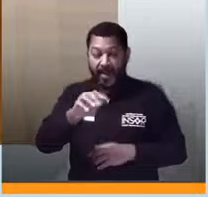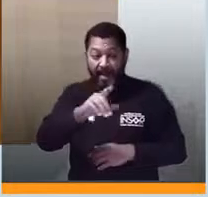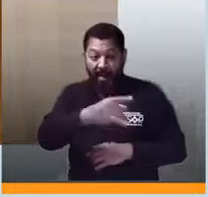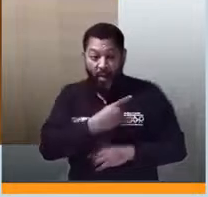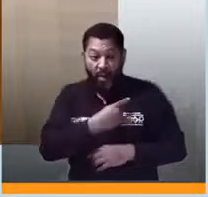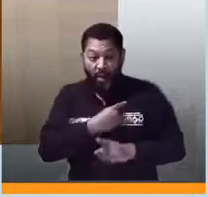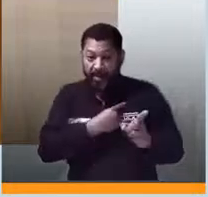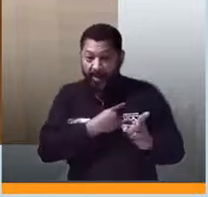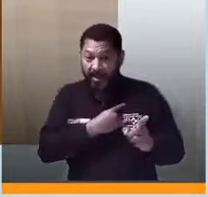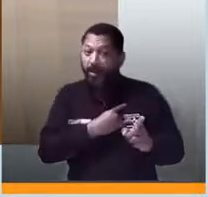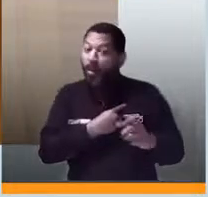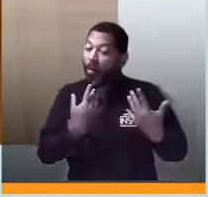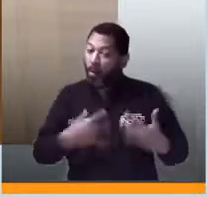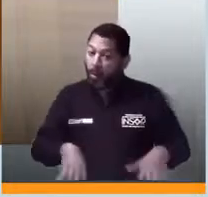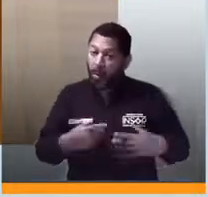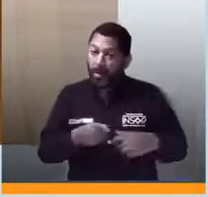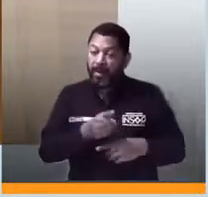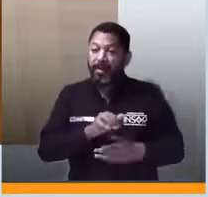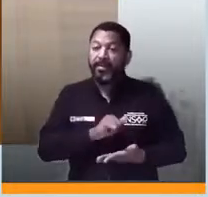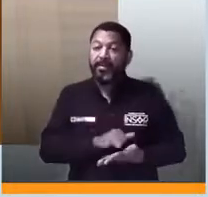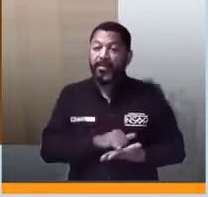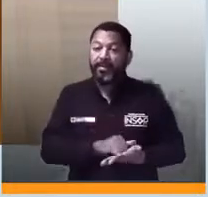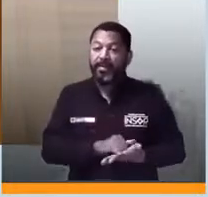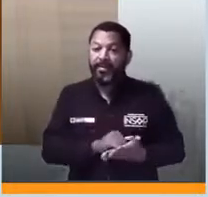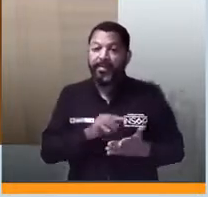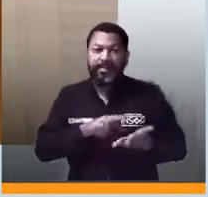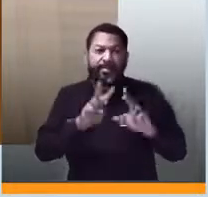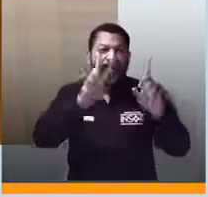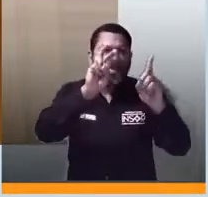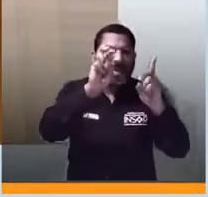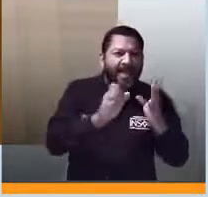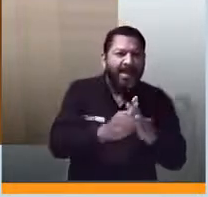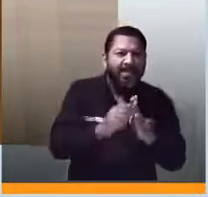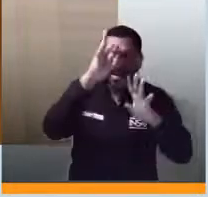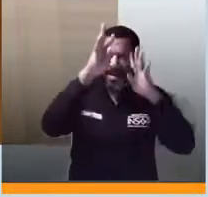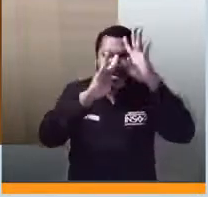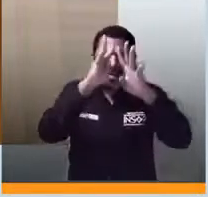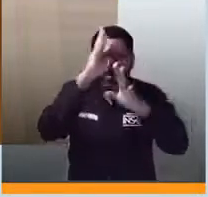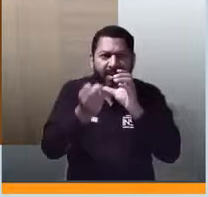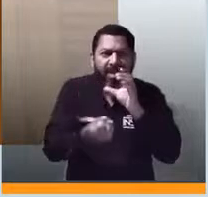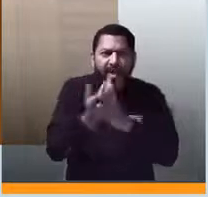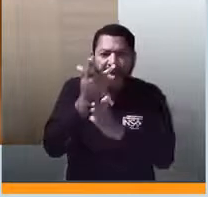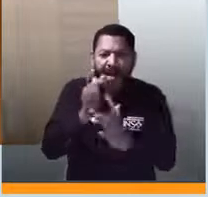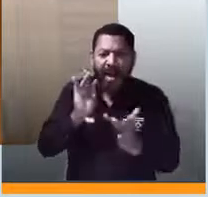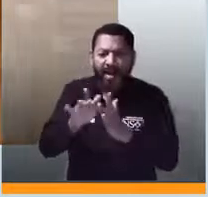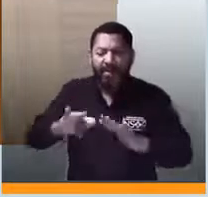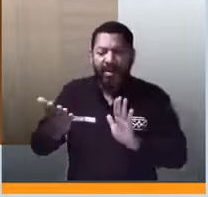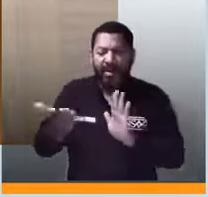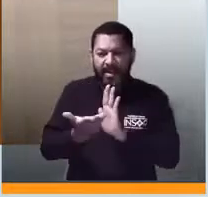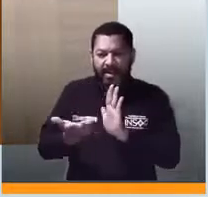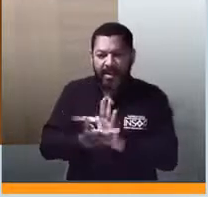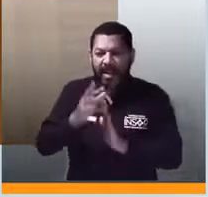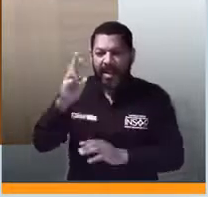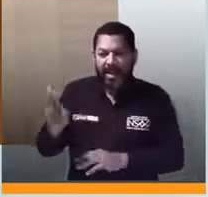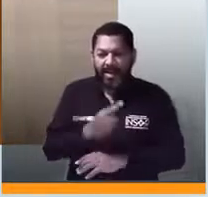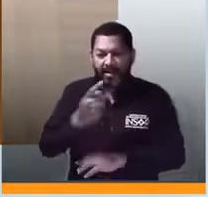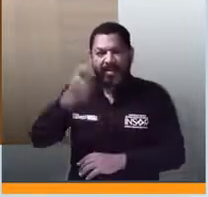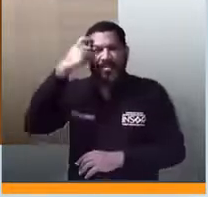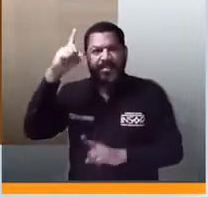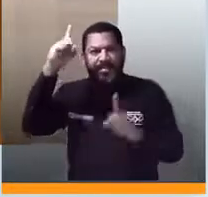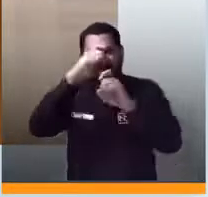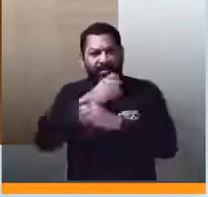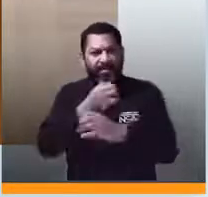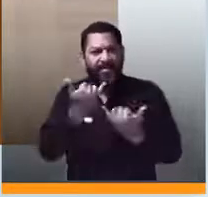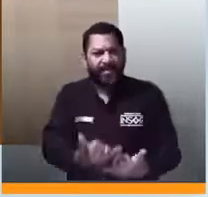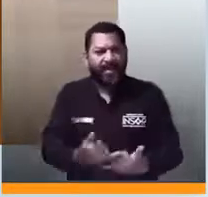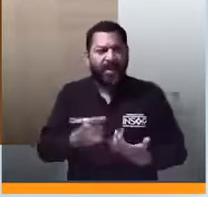obviamente siempre está como a la vanguardia de los temas de innovación académica, repensarse un poco el